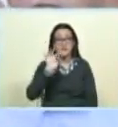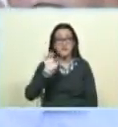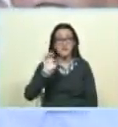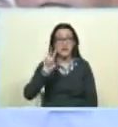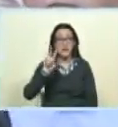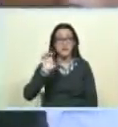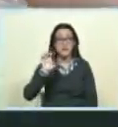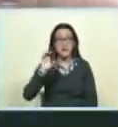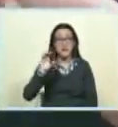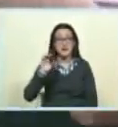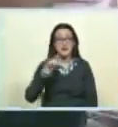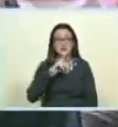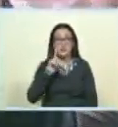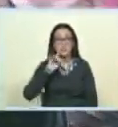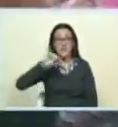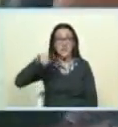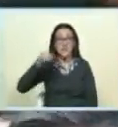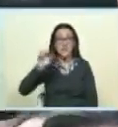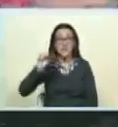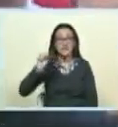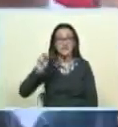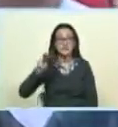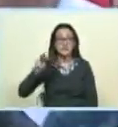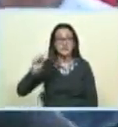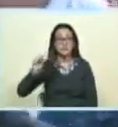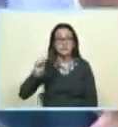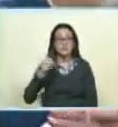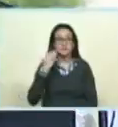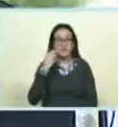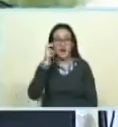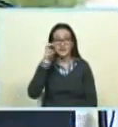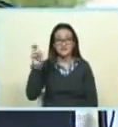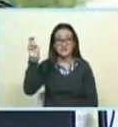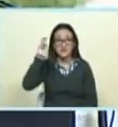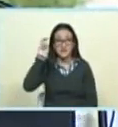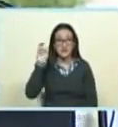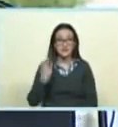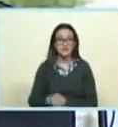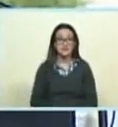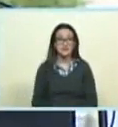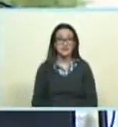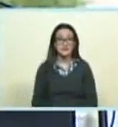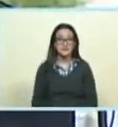Jesús Anzas Mejía, canciller.